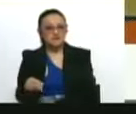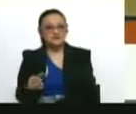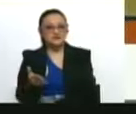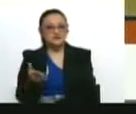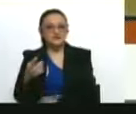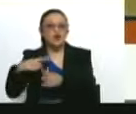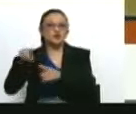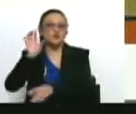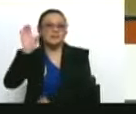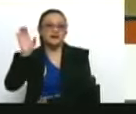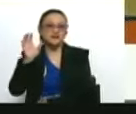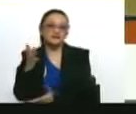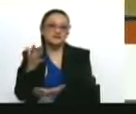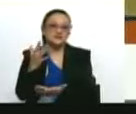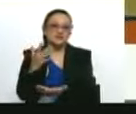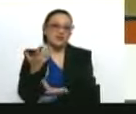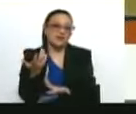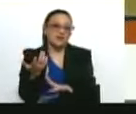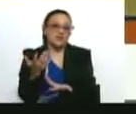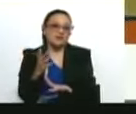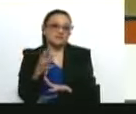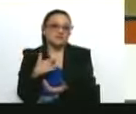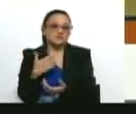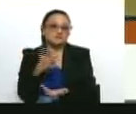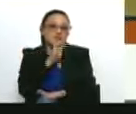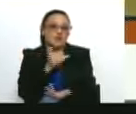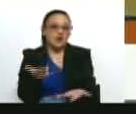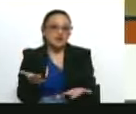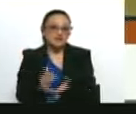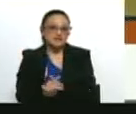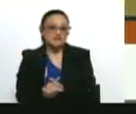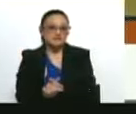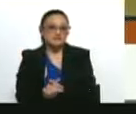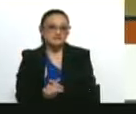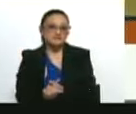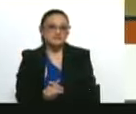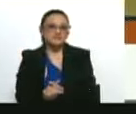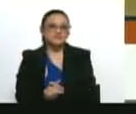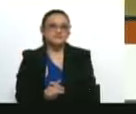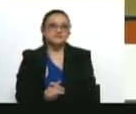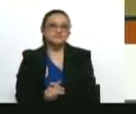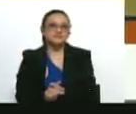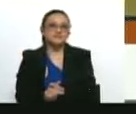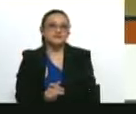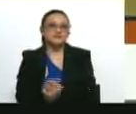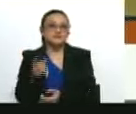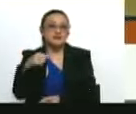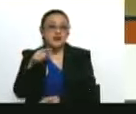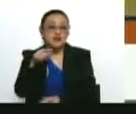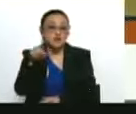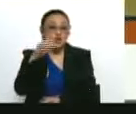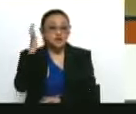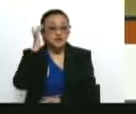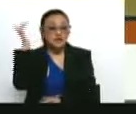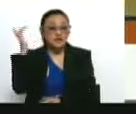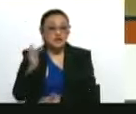II. Ellos saben que no tienen vida, porque ellos son tan inteligentes, a estas alturas